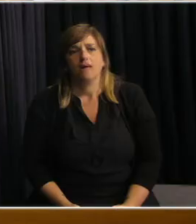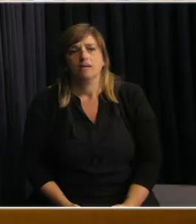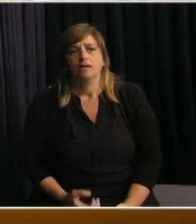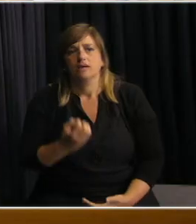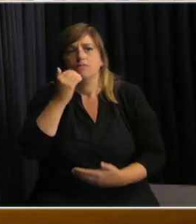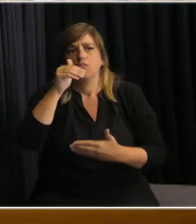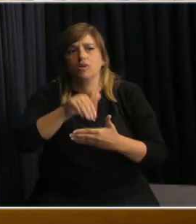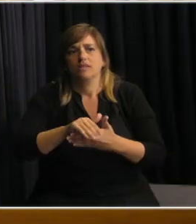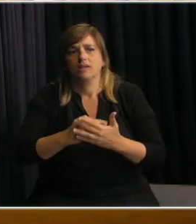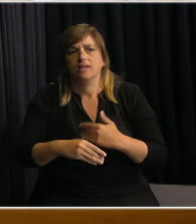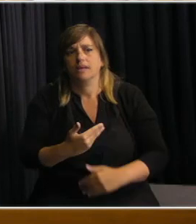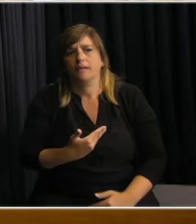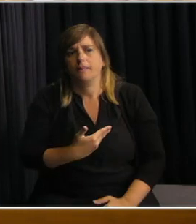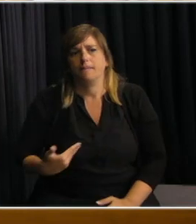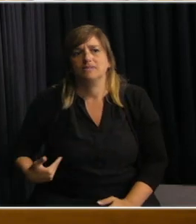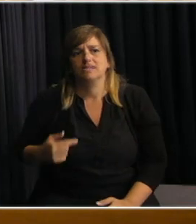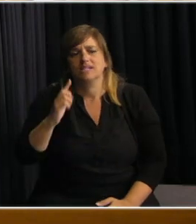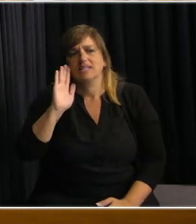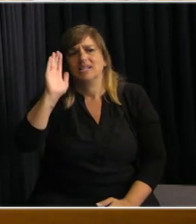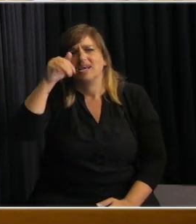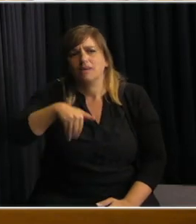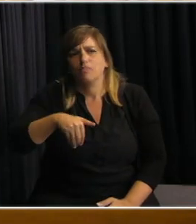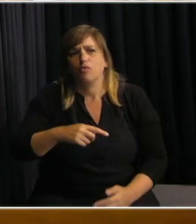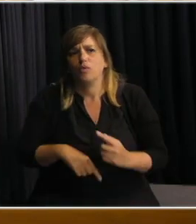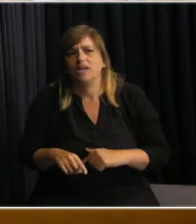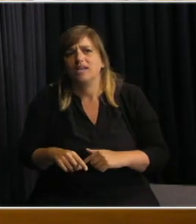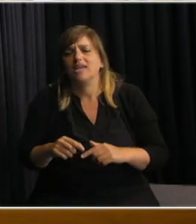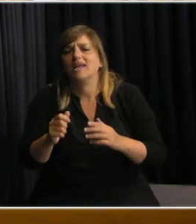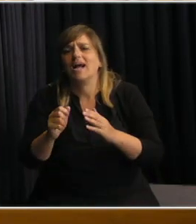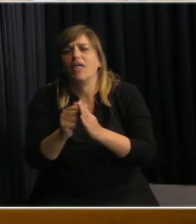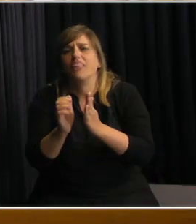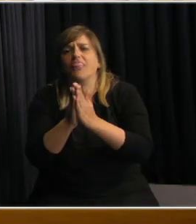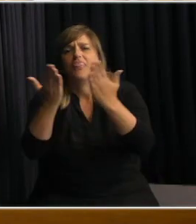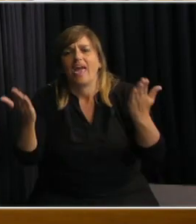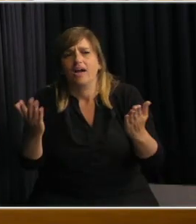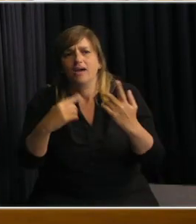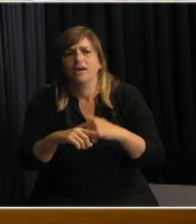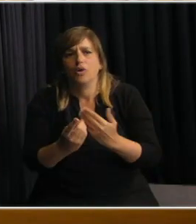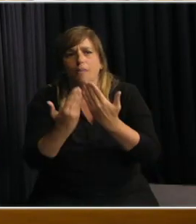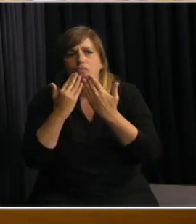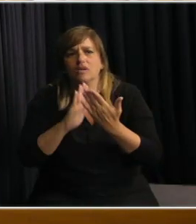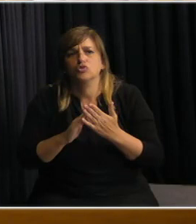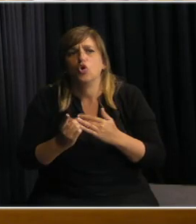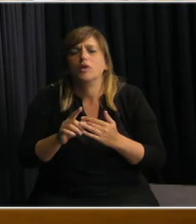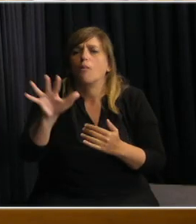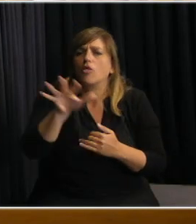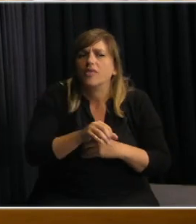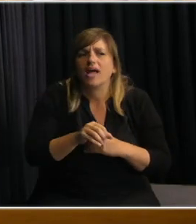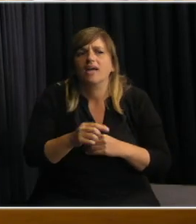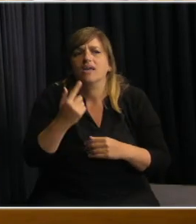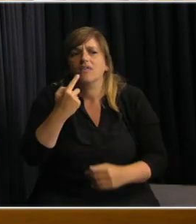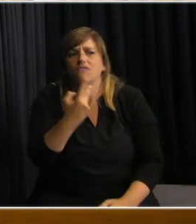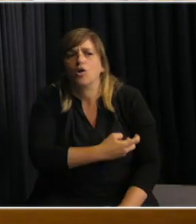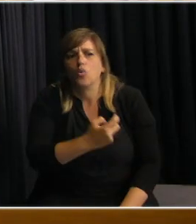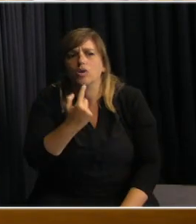Buenas tardes, presidente. Marcelo Falca, de La República. Preguntarle sobre la parte logística, el traslado de las vacunas, en